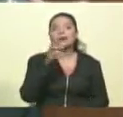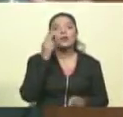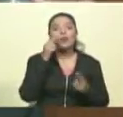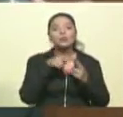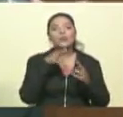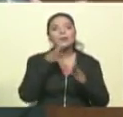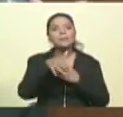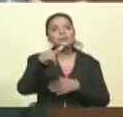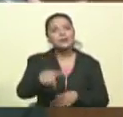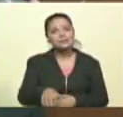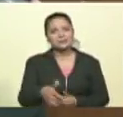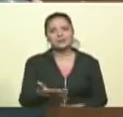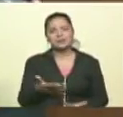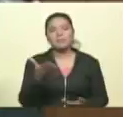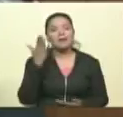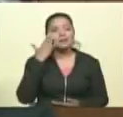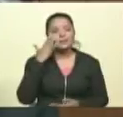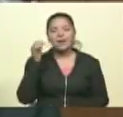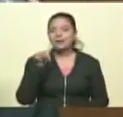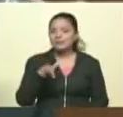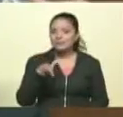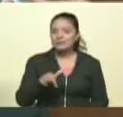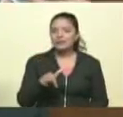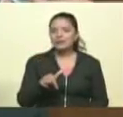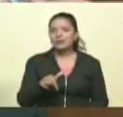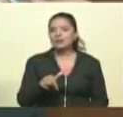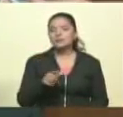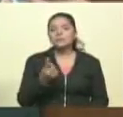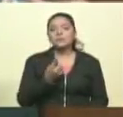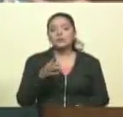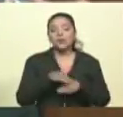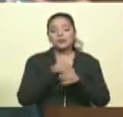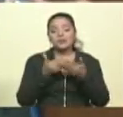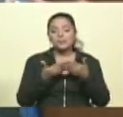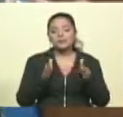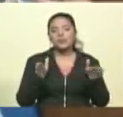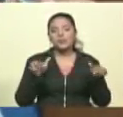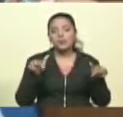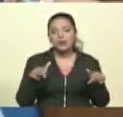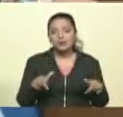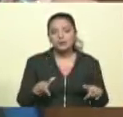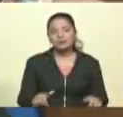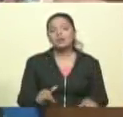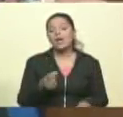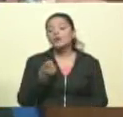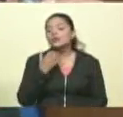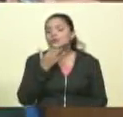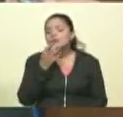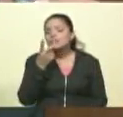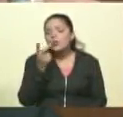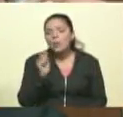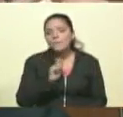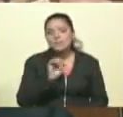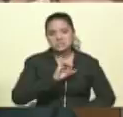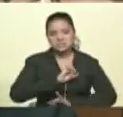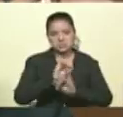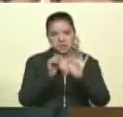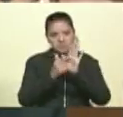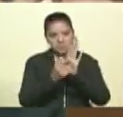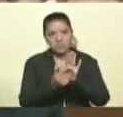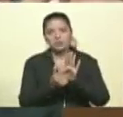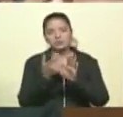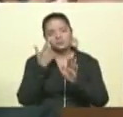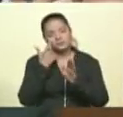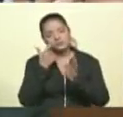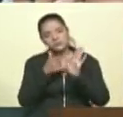ocurrió, para que se sepa que en vez de ser este Ministerio Público, un Ministerio Público como en 2 meses lo hemos demostrado, que persigue el